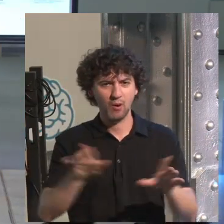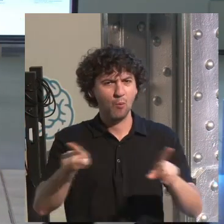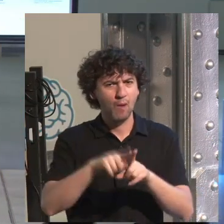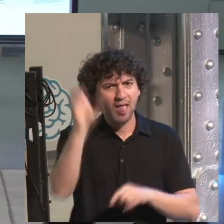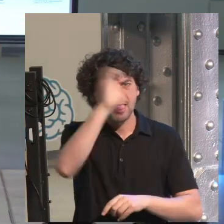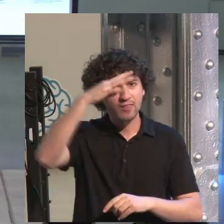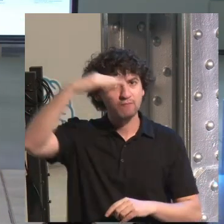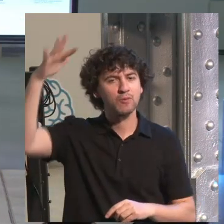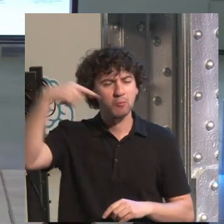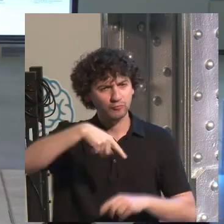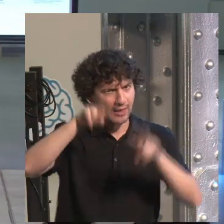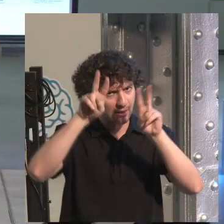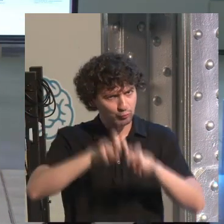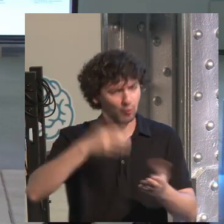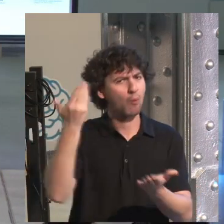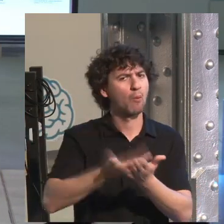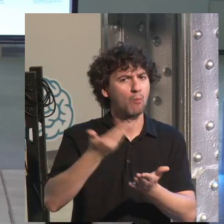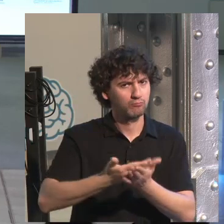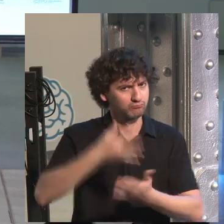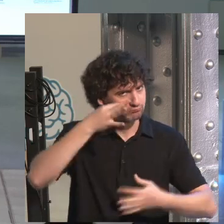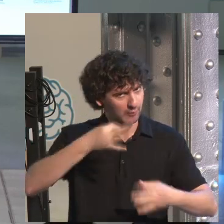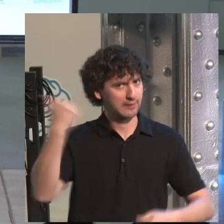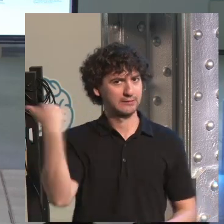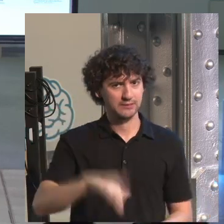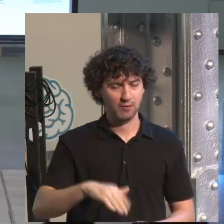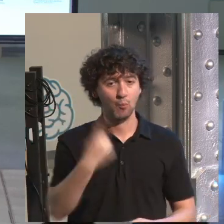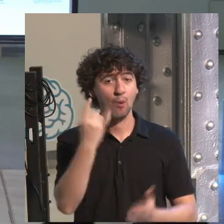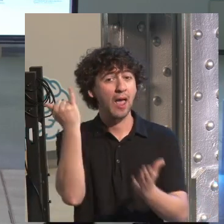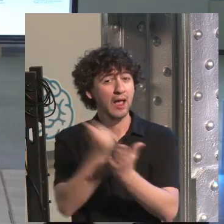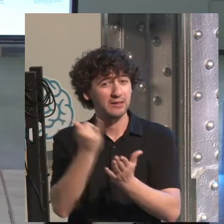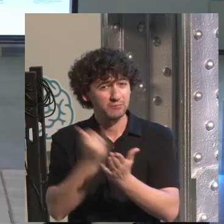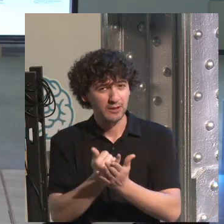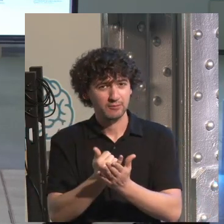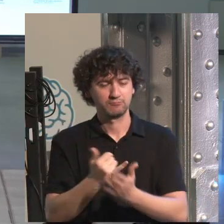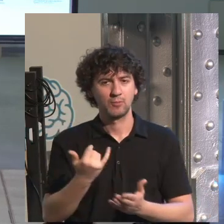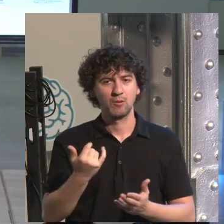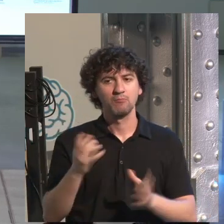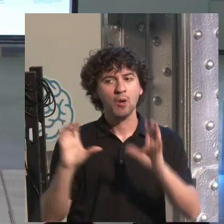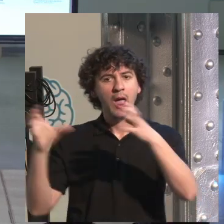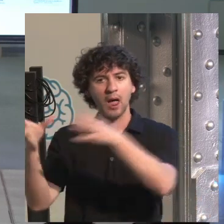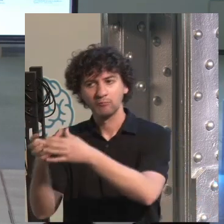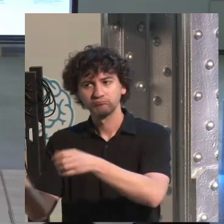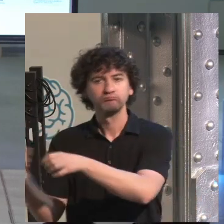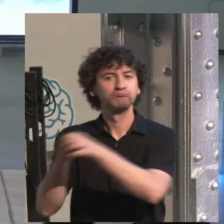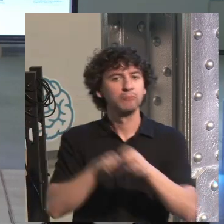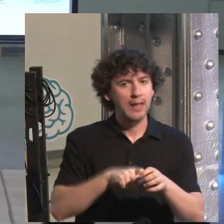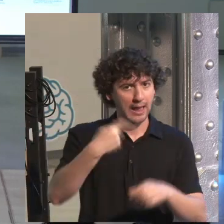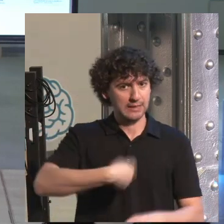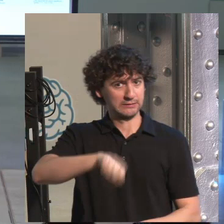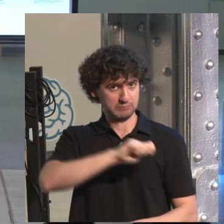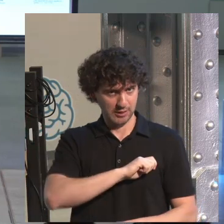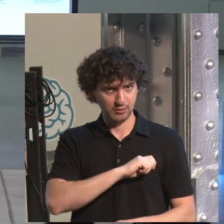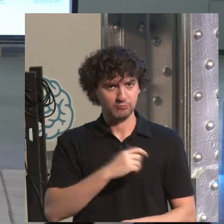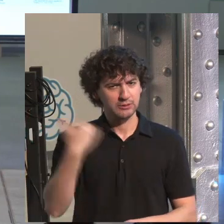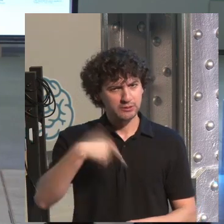ha investigado y ya se ha probado, y de hecho uno de los experimentos que ha habido involucra un equipo español de Starlab, donde efectivamente